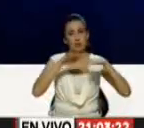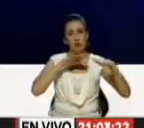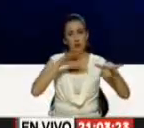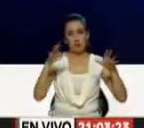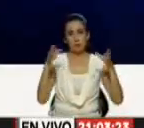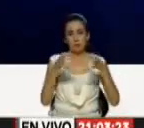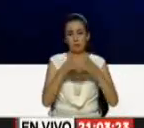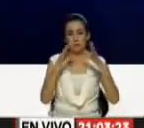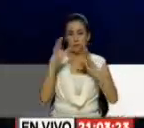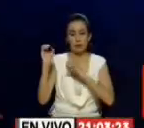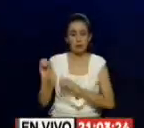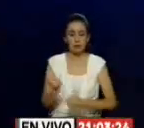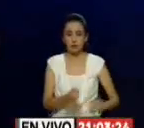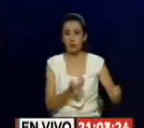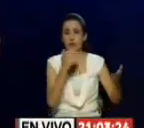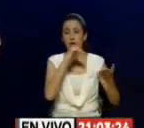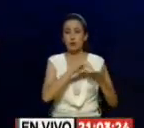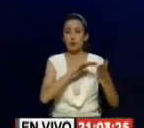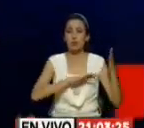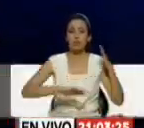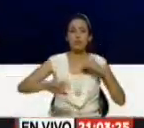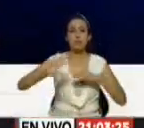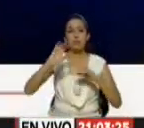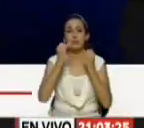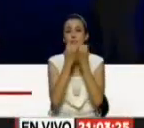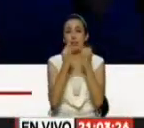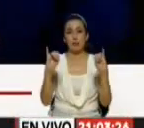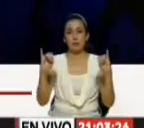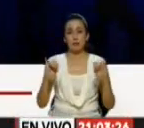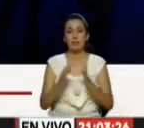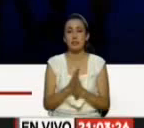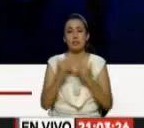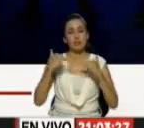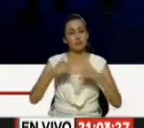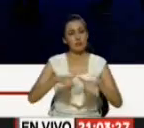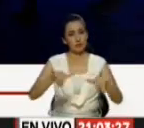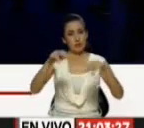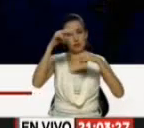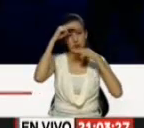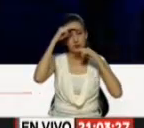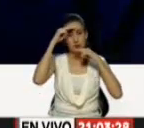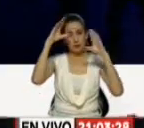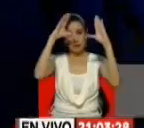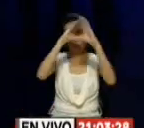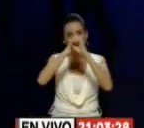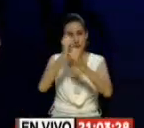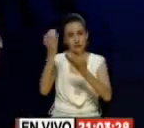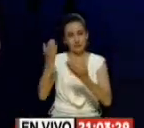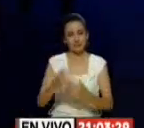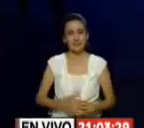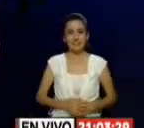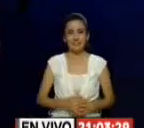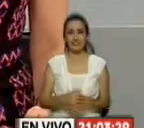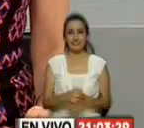han organizado en conmemoración al primer grito de independencia. Continuamos en estudios con más información. Buenas